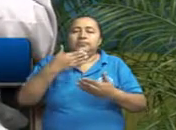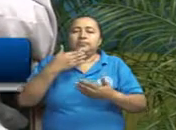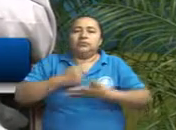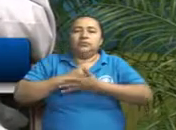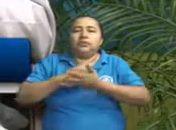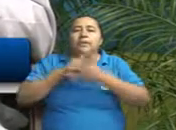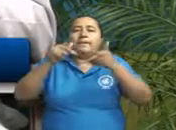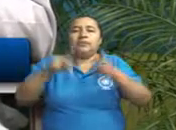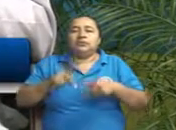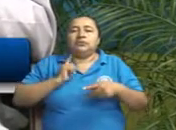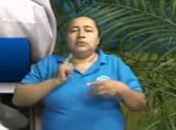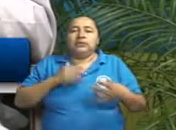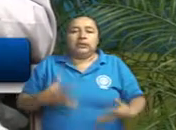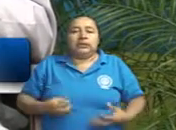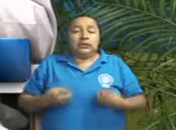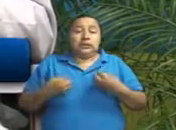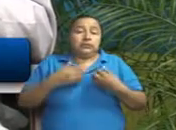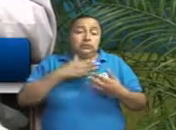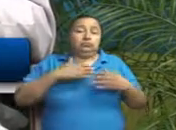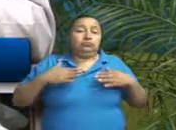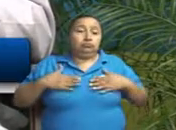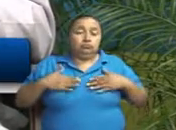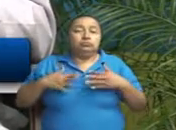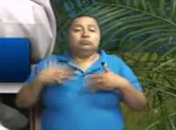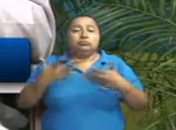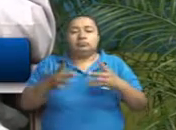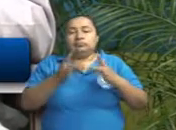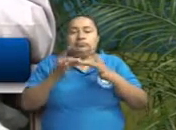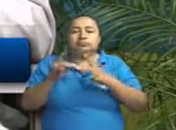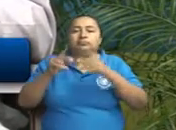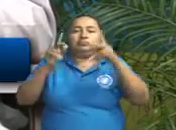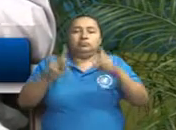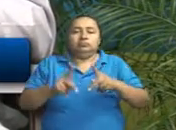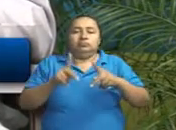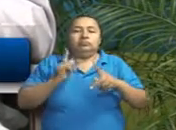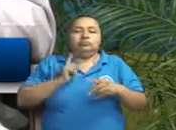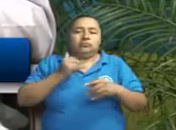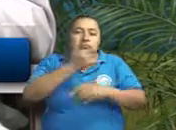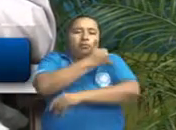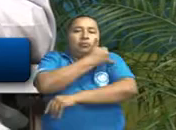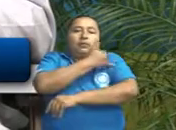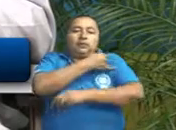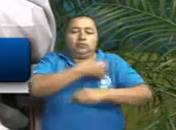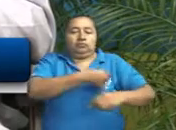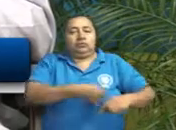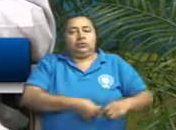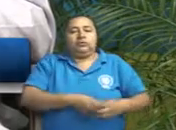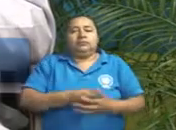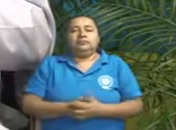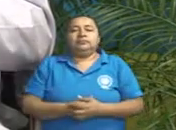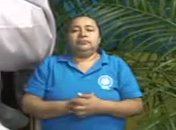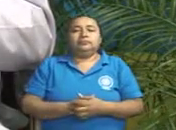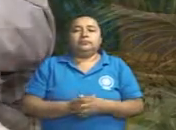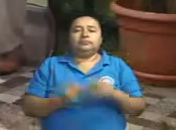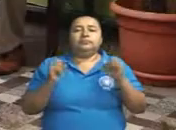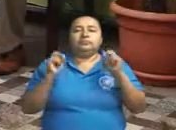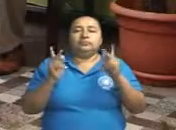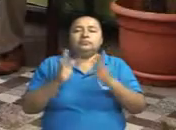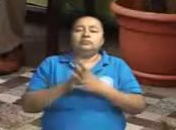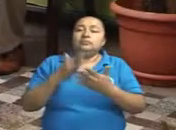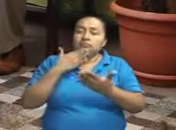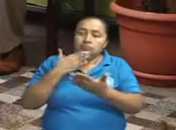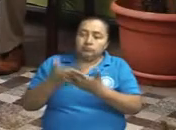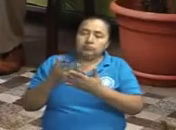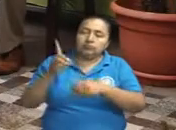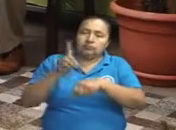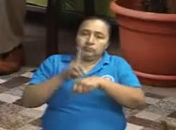estas pacientes con cáncer de mama, especialmente pacientes del Hospital Berta Calderón. Ok. Le agradecemos,